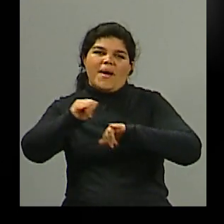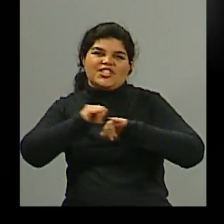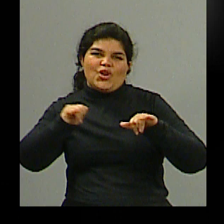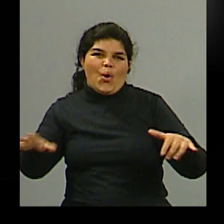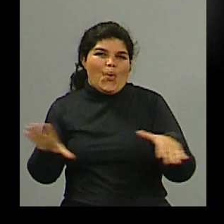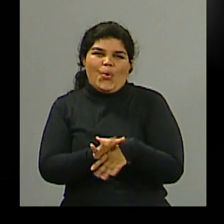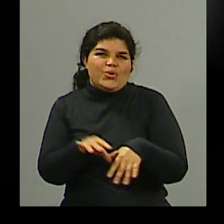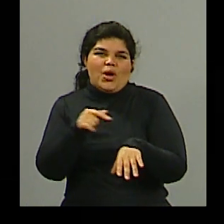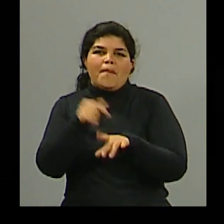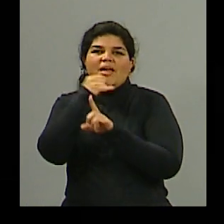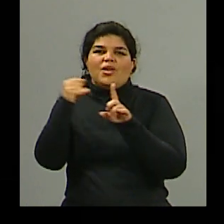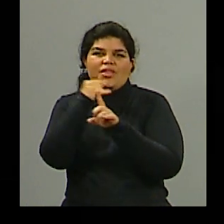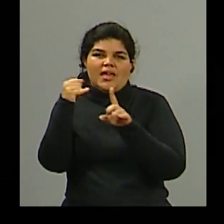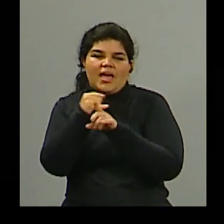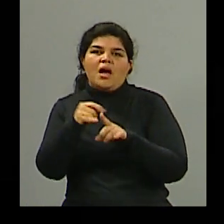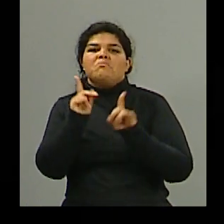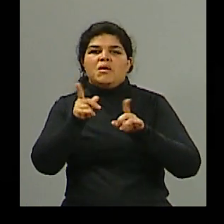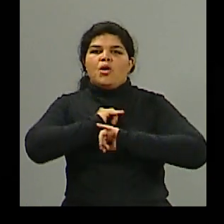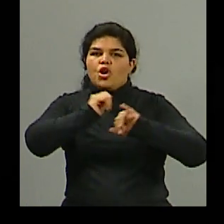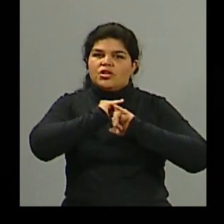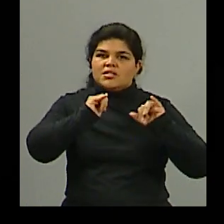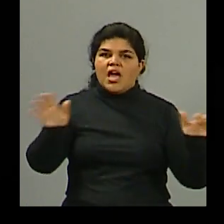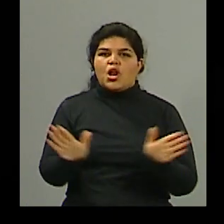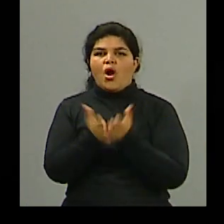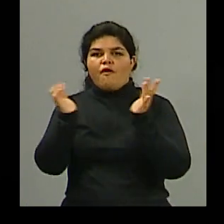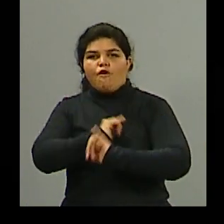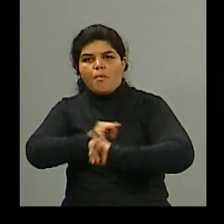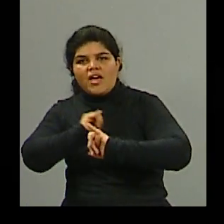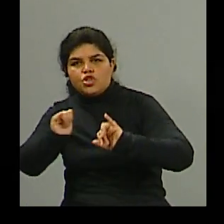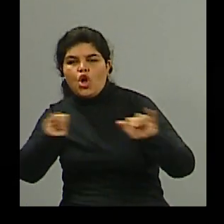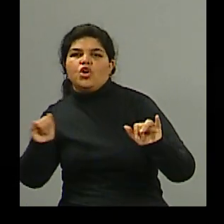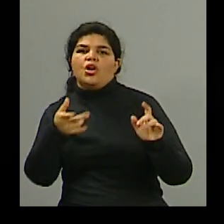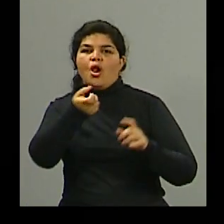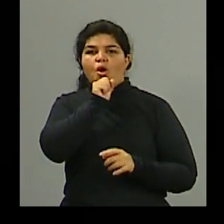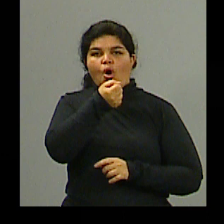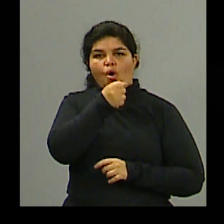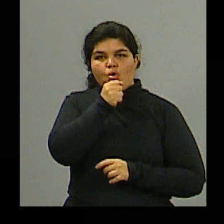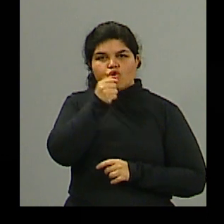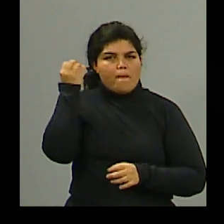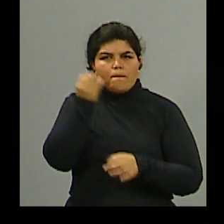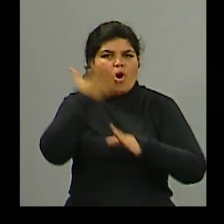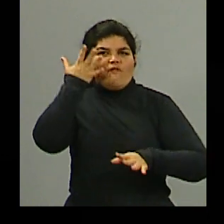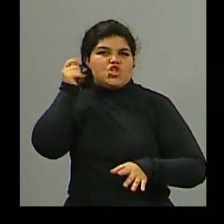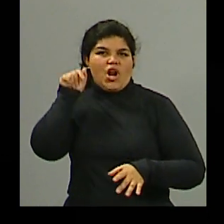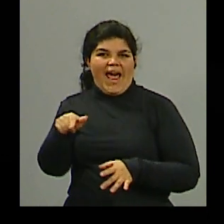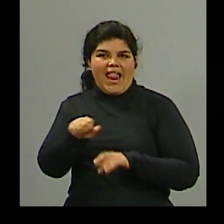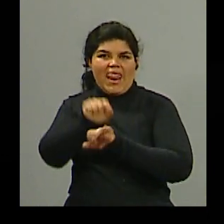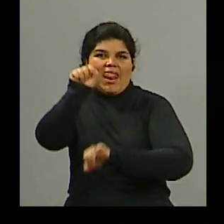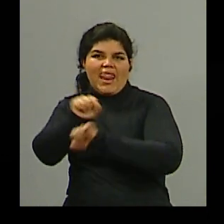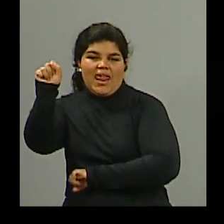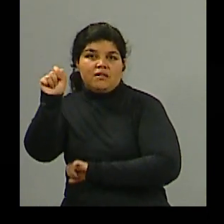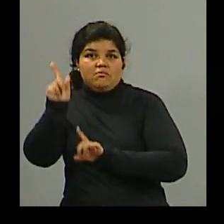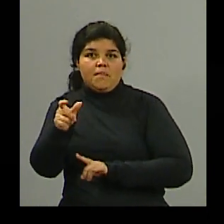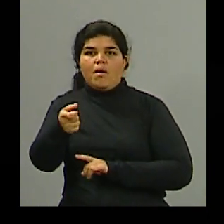algunos noticieros, algunos boletines, ¿sí? Ahí se La demuestra- locución sale como profesión a través de los